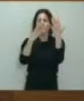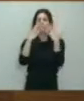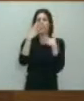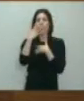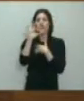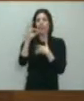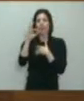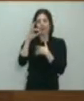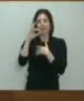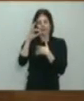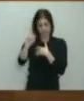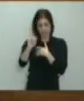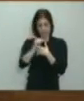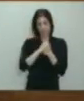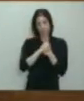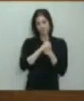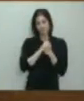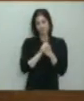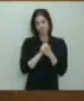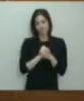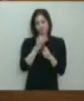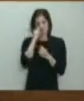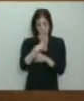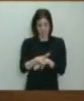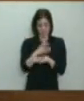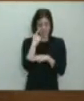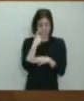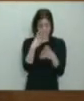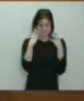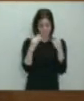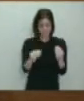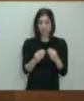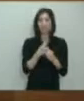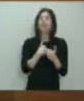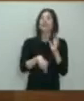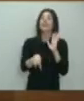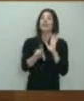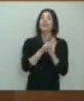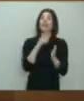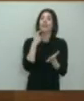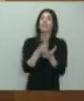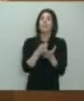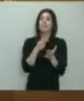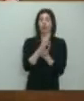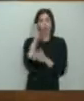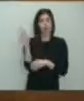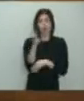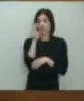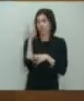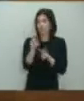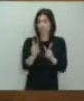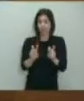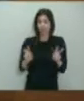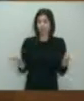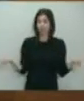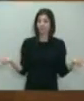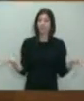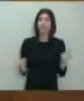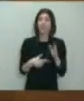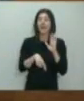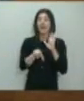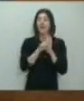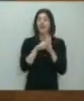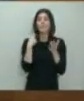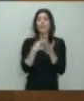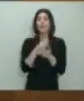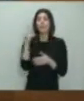157.850.000. Bien, para que nos entendamos, una nueva ley de pago a proveedores. Una nueva ley de pago a proveedores, en este caso